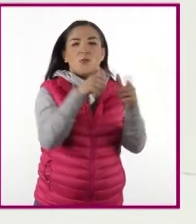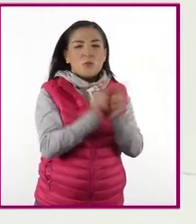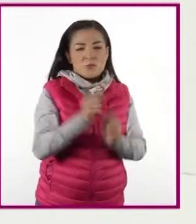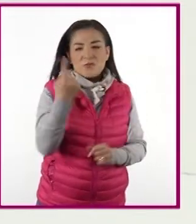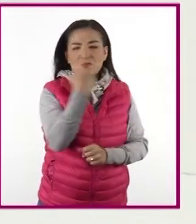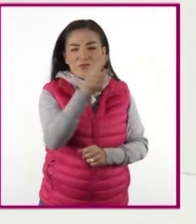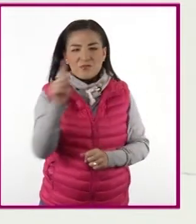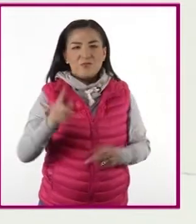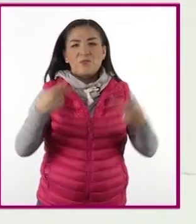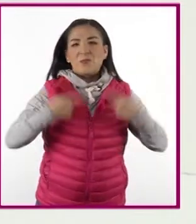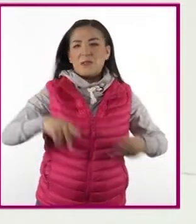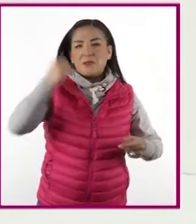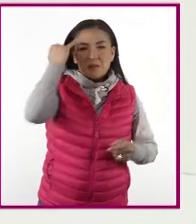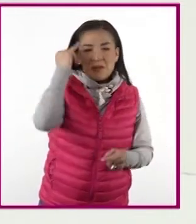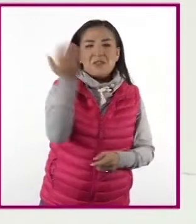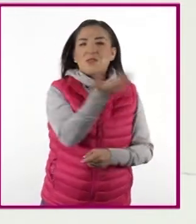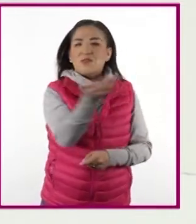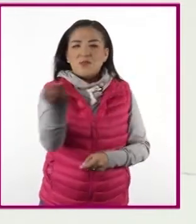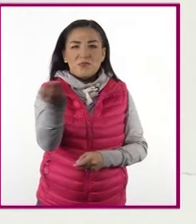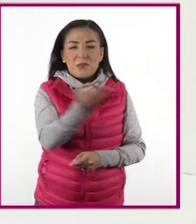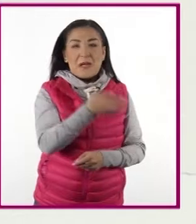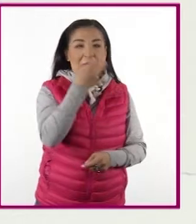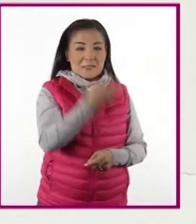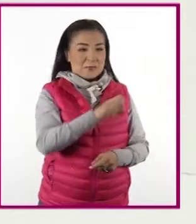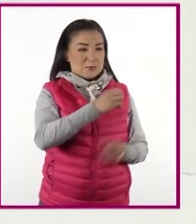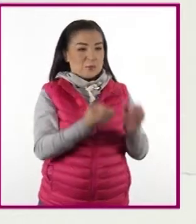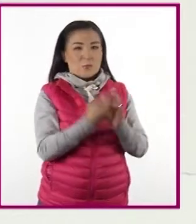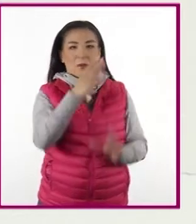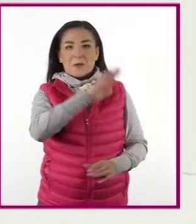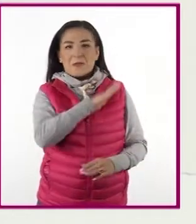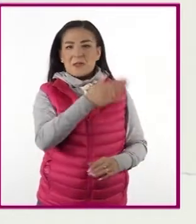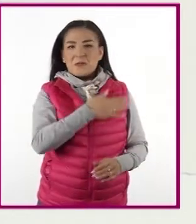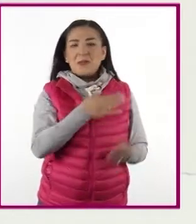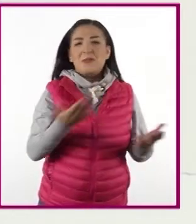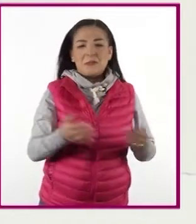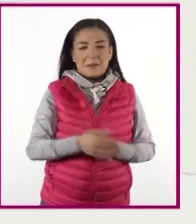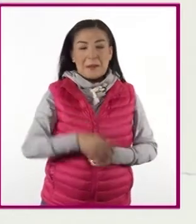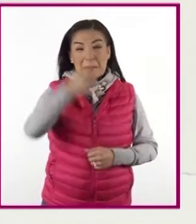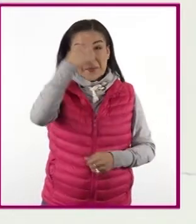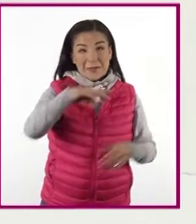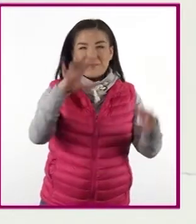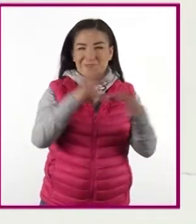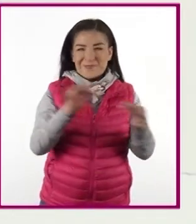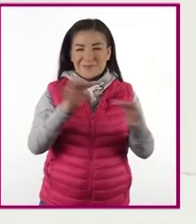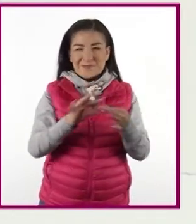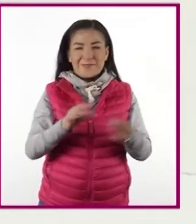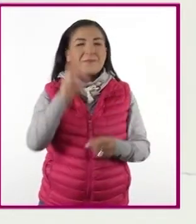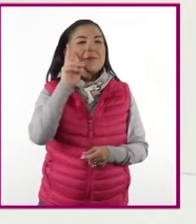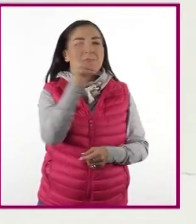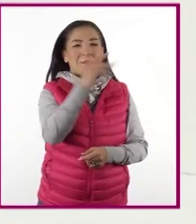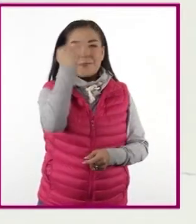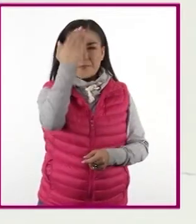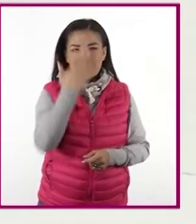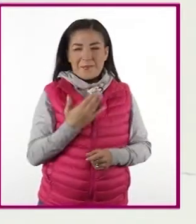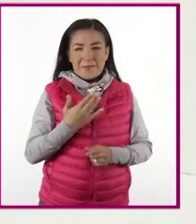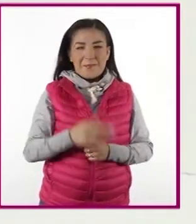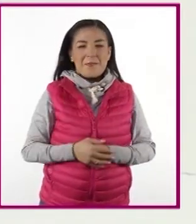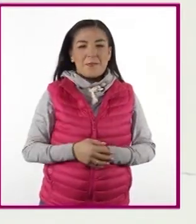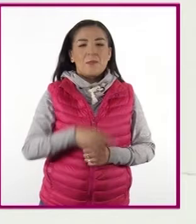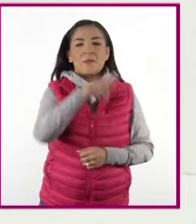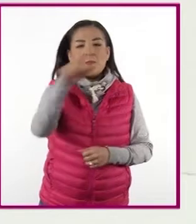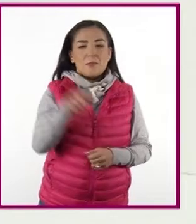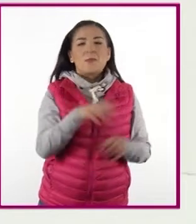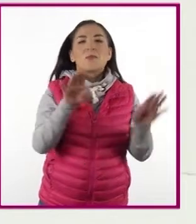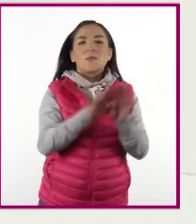vagos e indigentes en Nueva España? Para entrar a nuestro análisis, quiero que observen las siguientes imágenes e